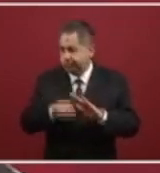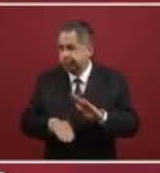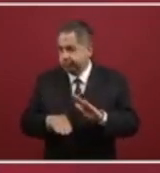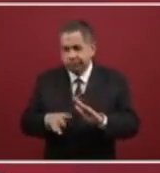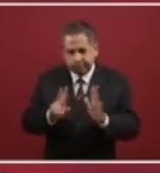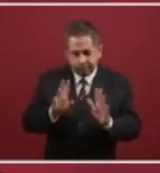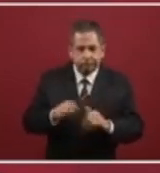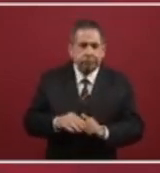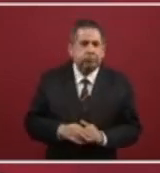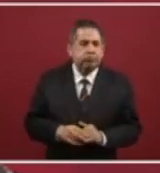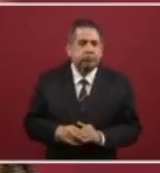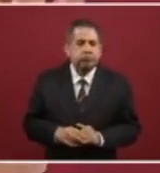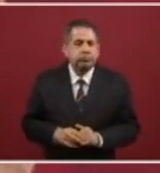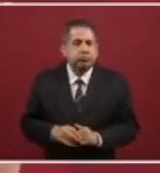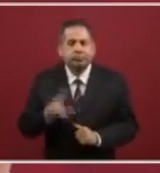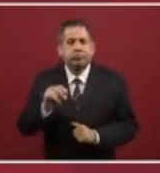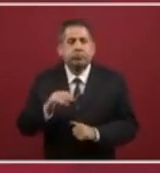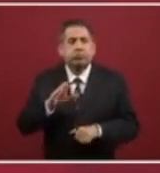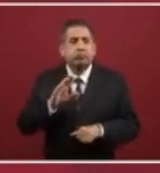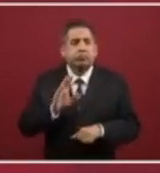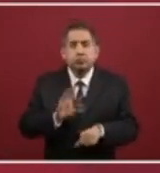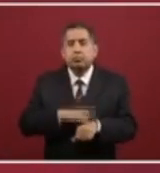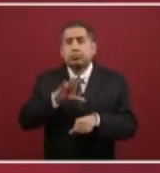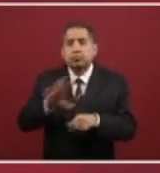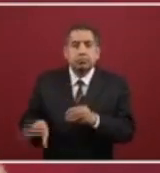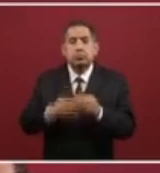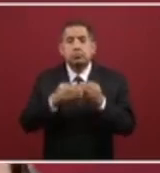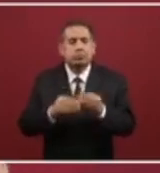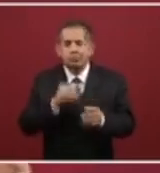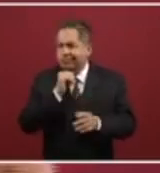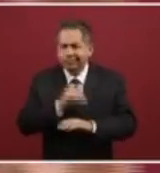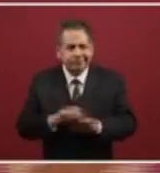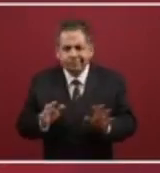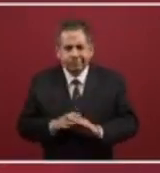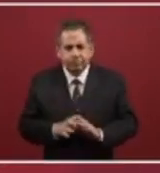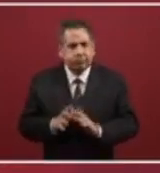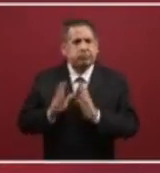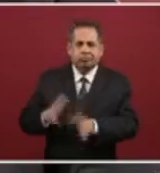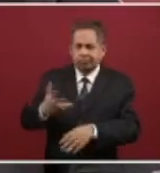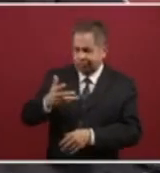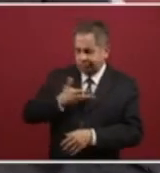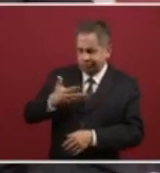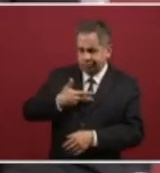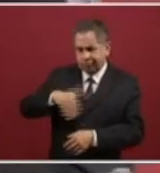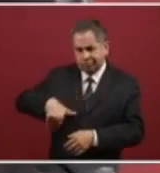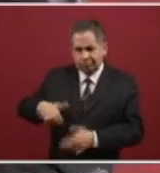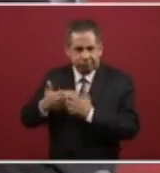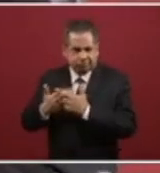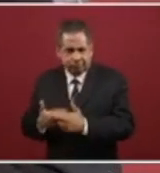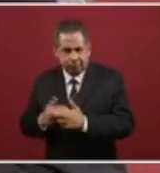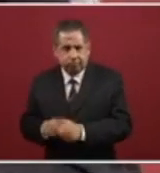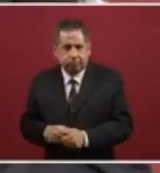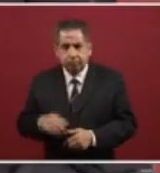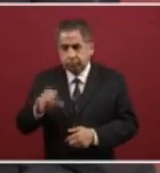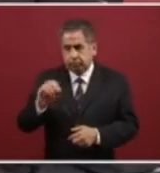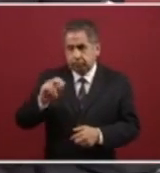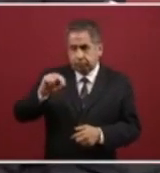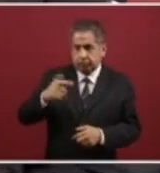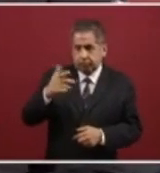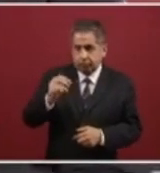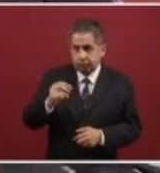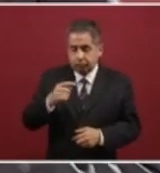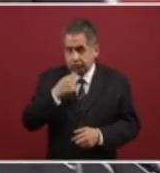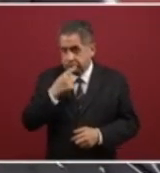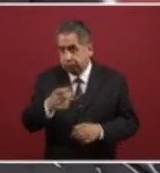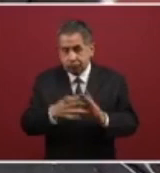menos, no son adicionales, no descuidas nada y están previstos para Centroamérica. De la cifra que dio Conago no te la puedo